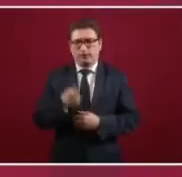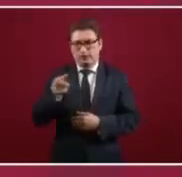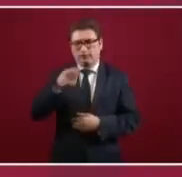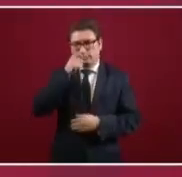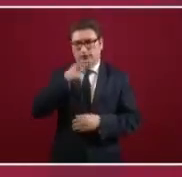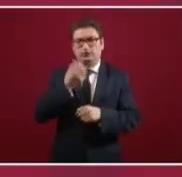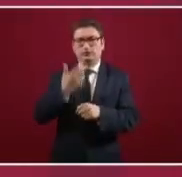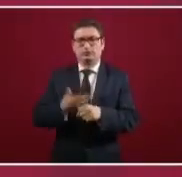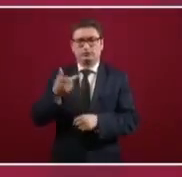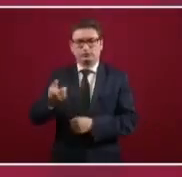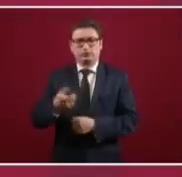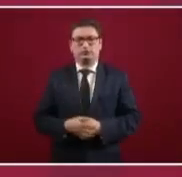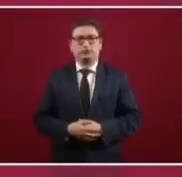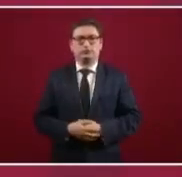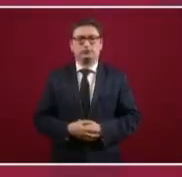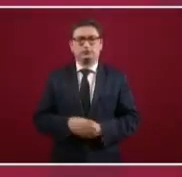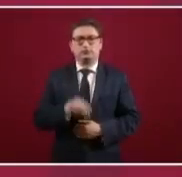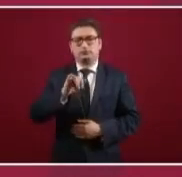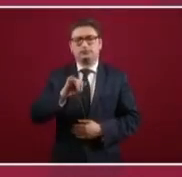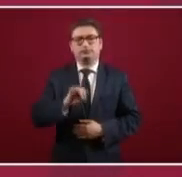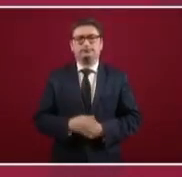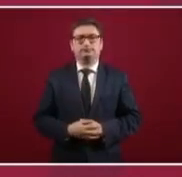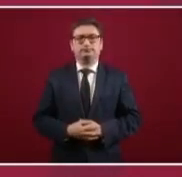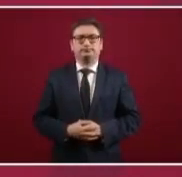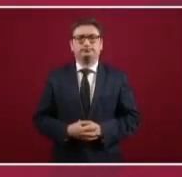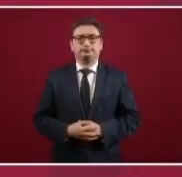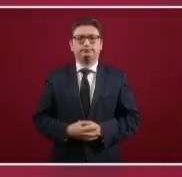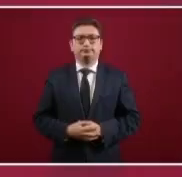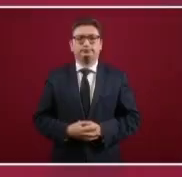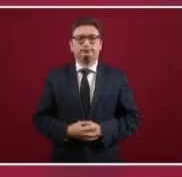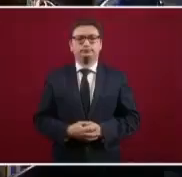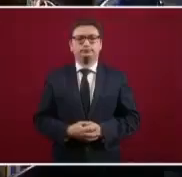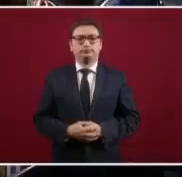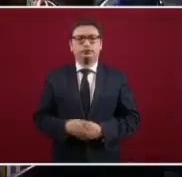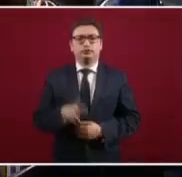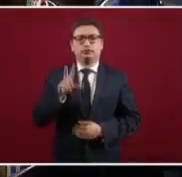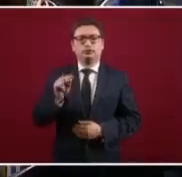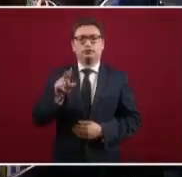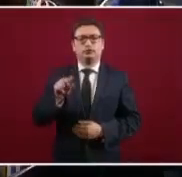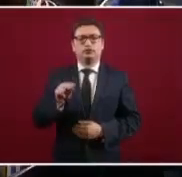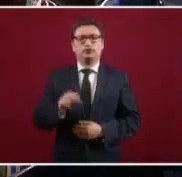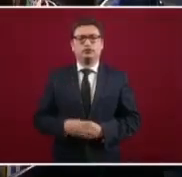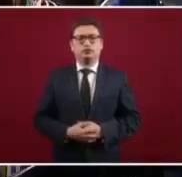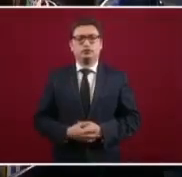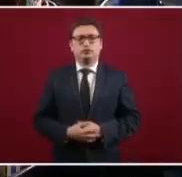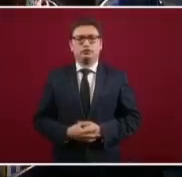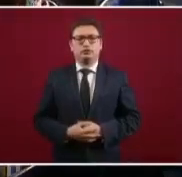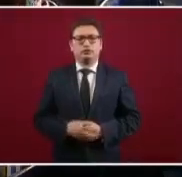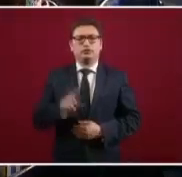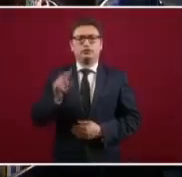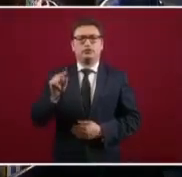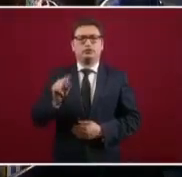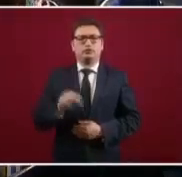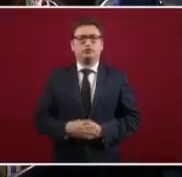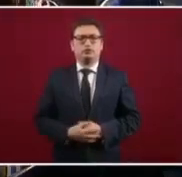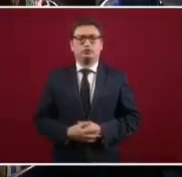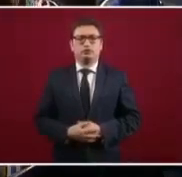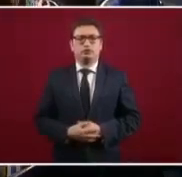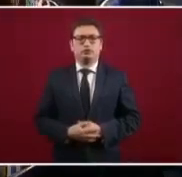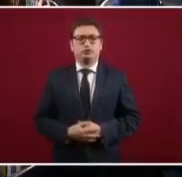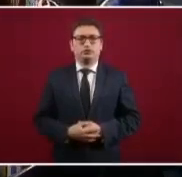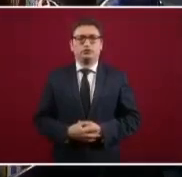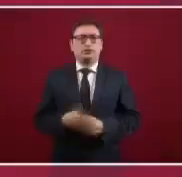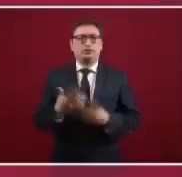secretario sí no no no no